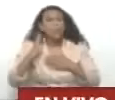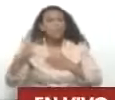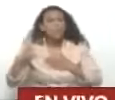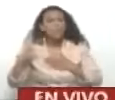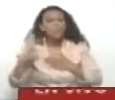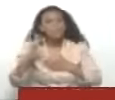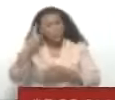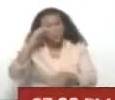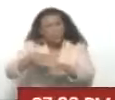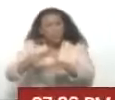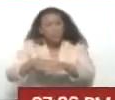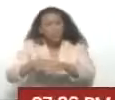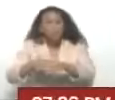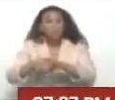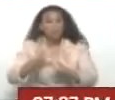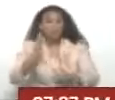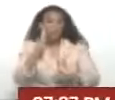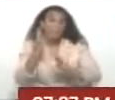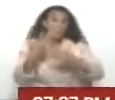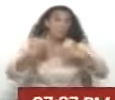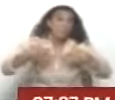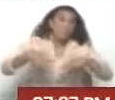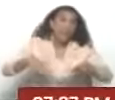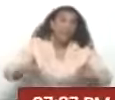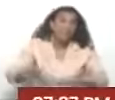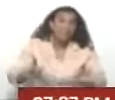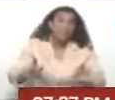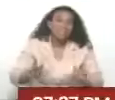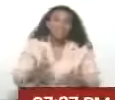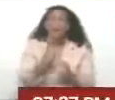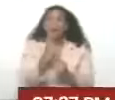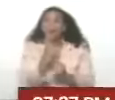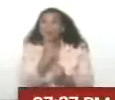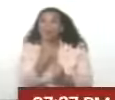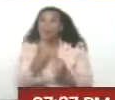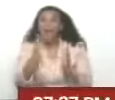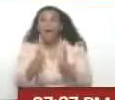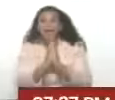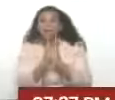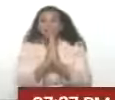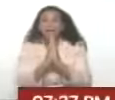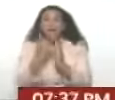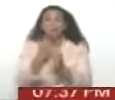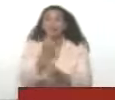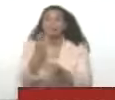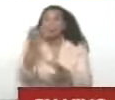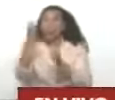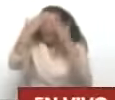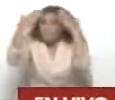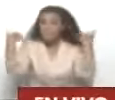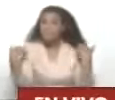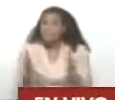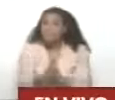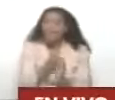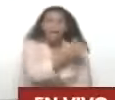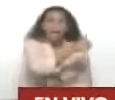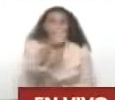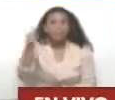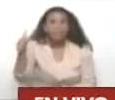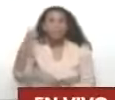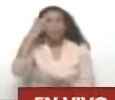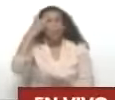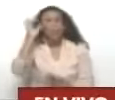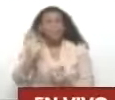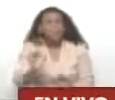compromiso que usted tiene? Porque además pareciera que le debiera una vela a cada virgen, a cada santo. Pero en realidad, en esta oportunidad